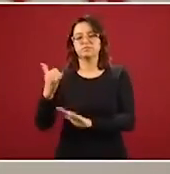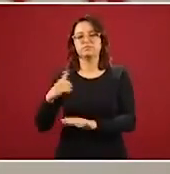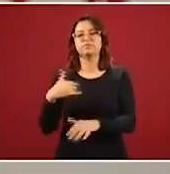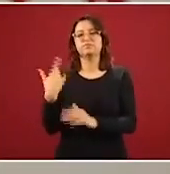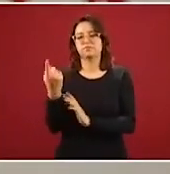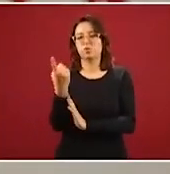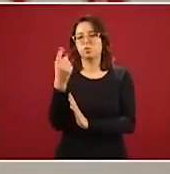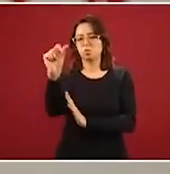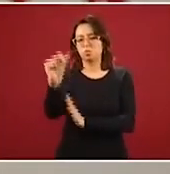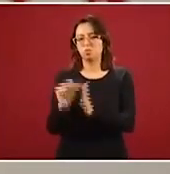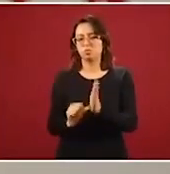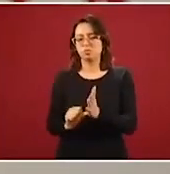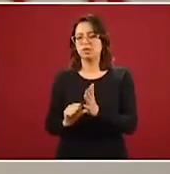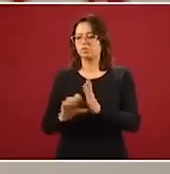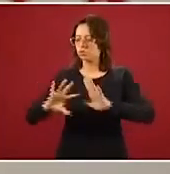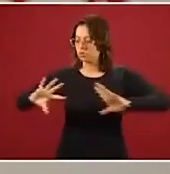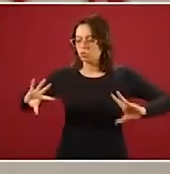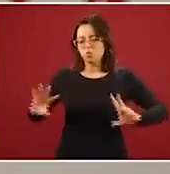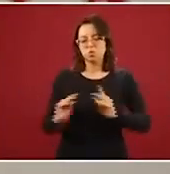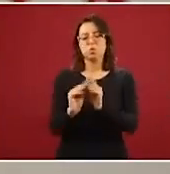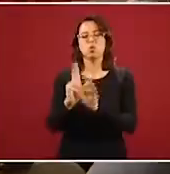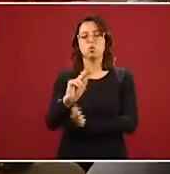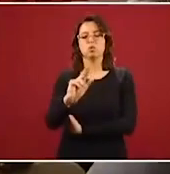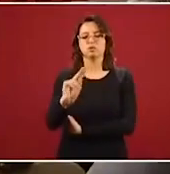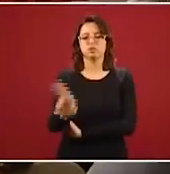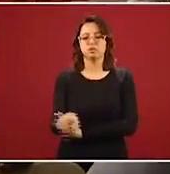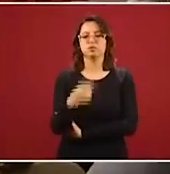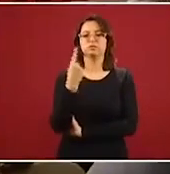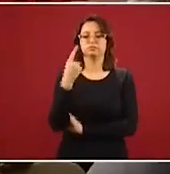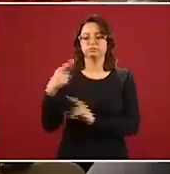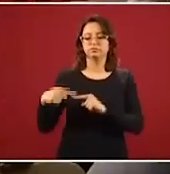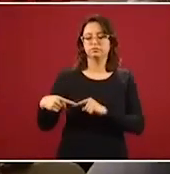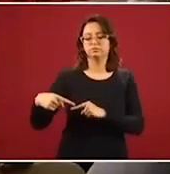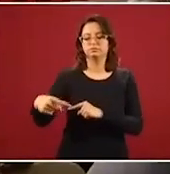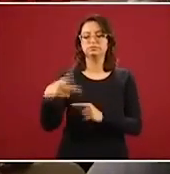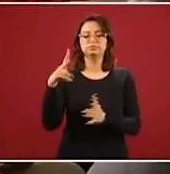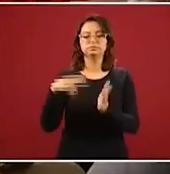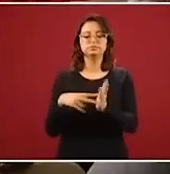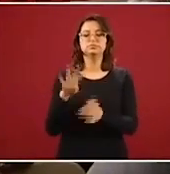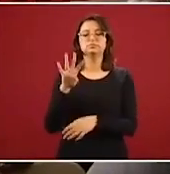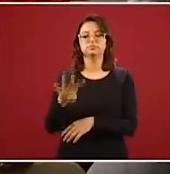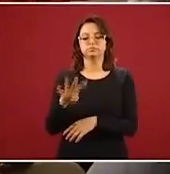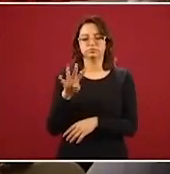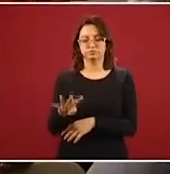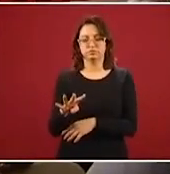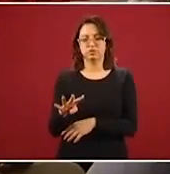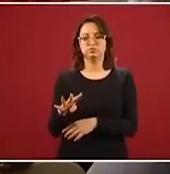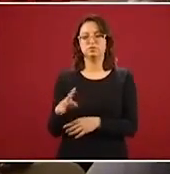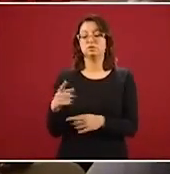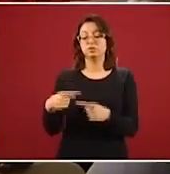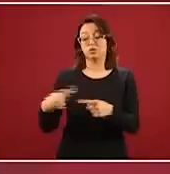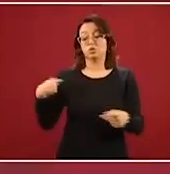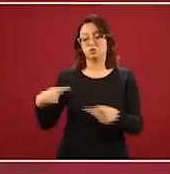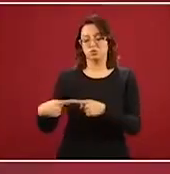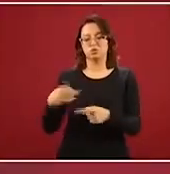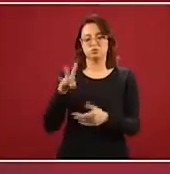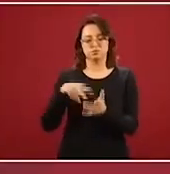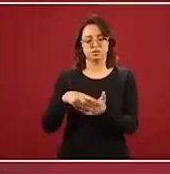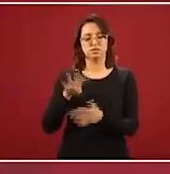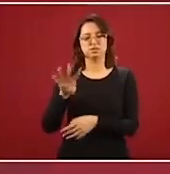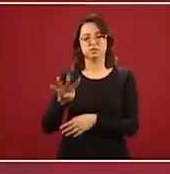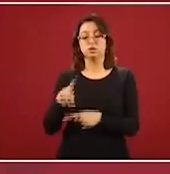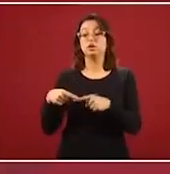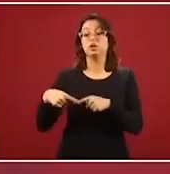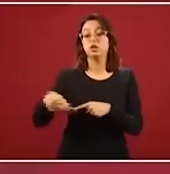concluyendo esas 81 que corresponden al 2019, y en el 2020